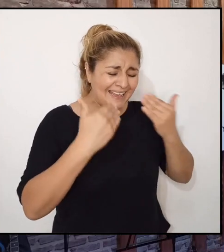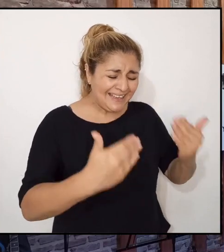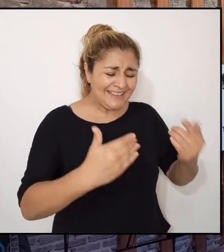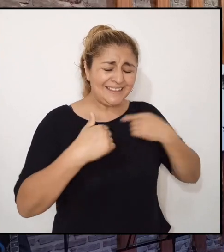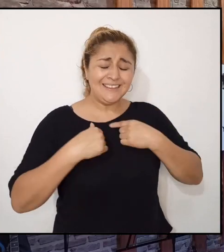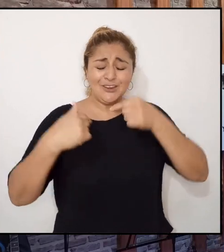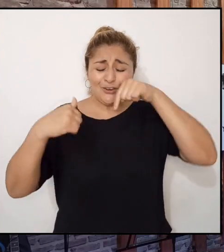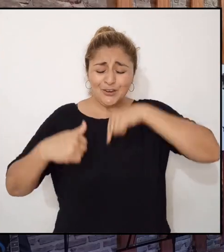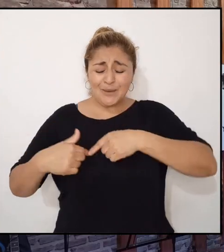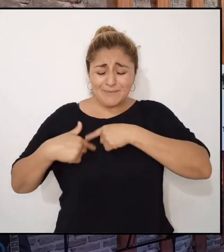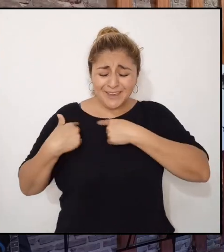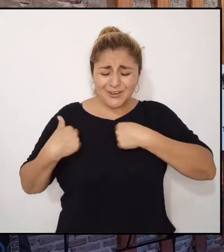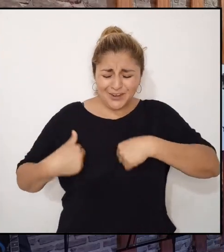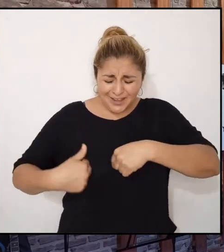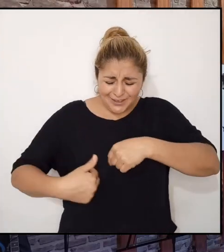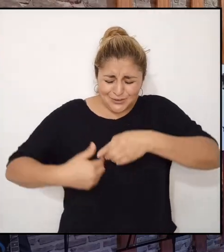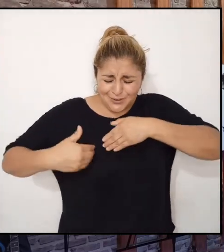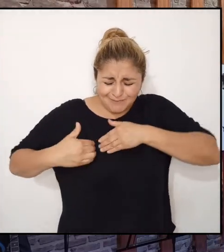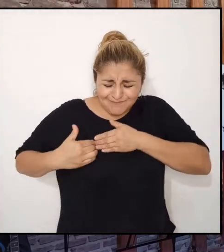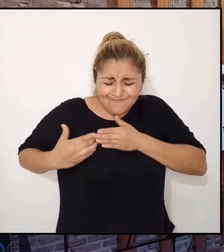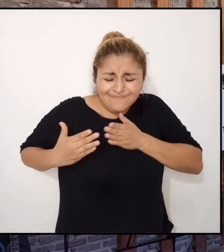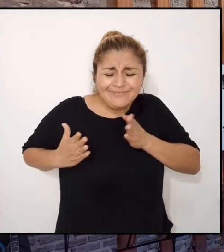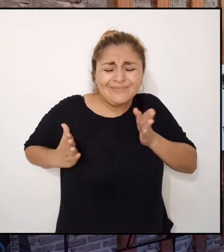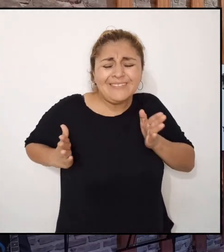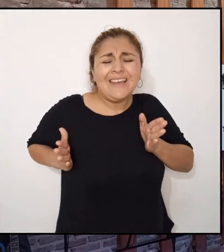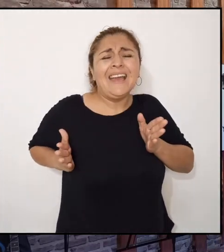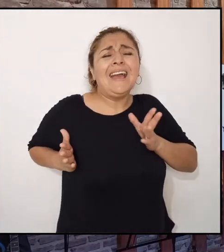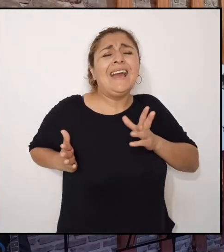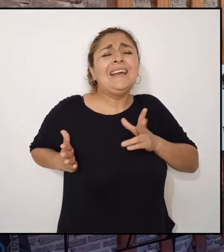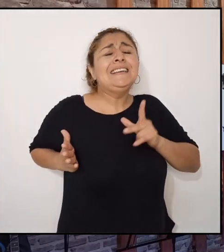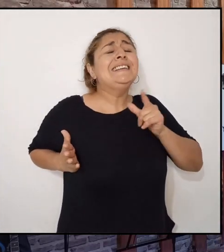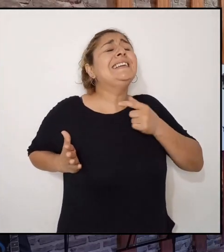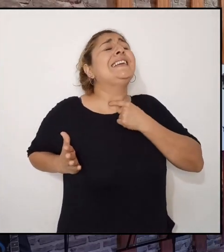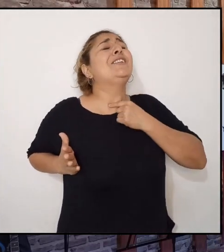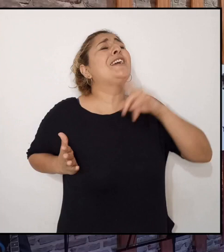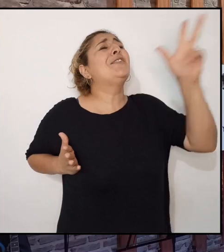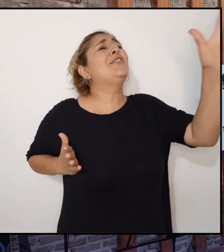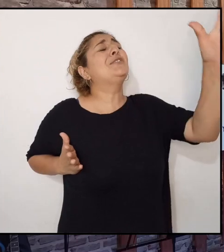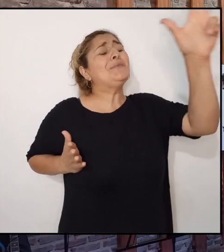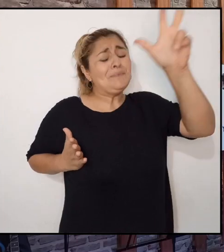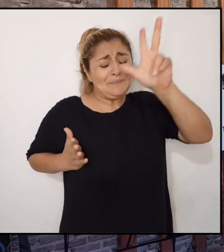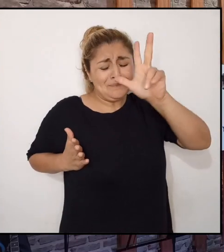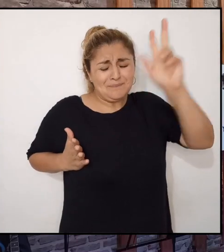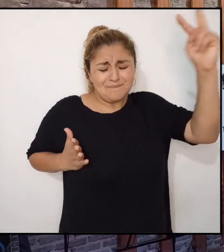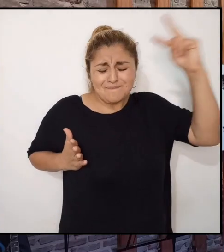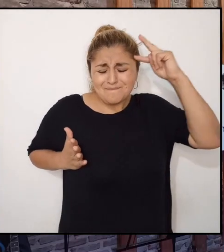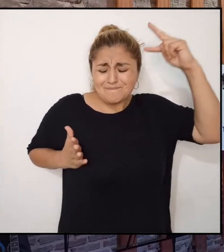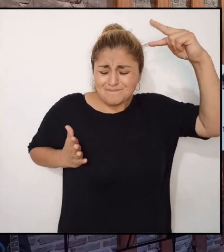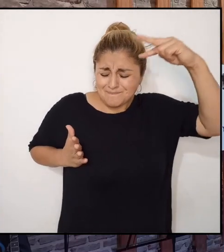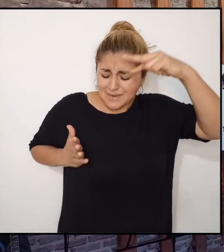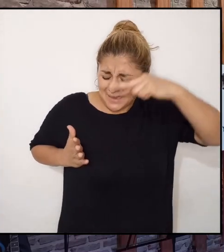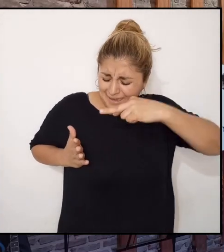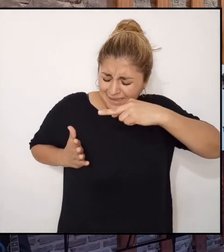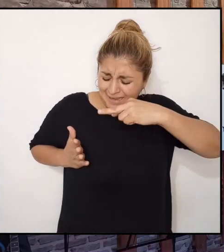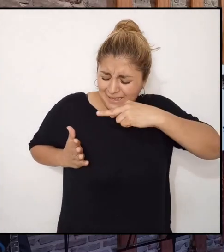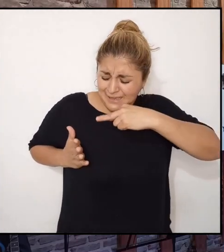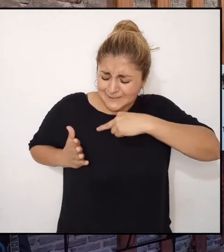presencia. Yo quiero, Señor, que mires y escudriñes, Señor, mis